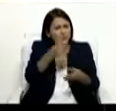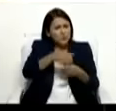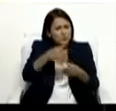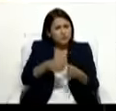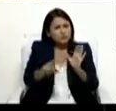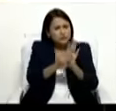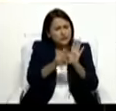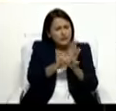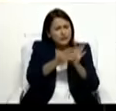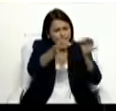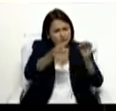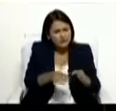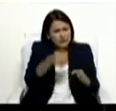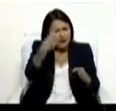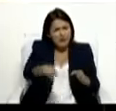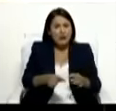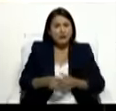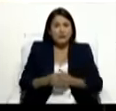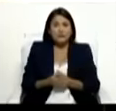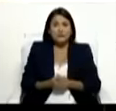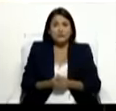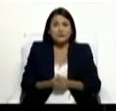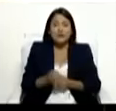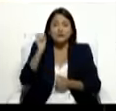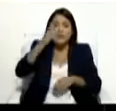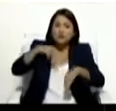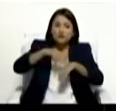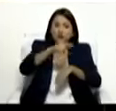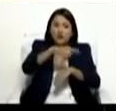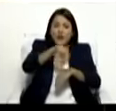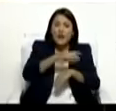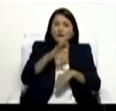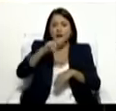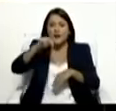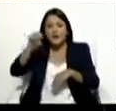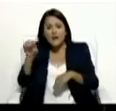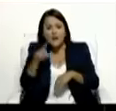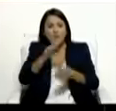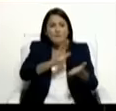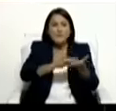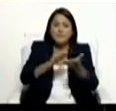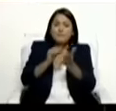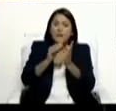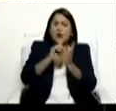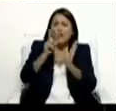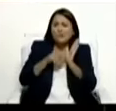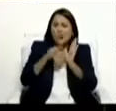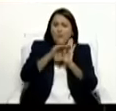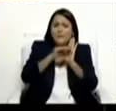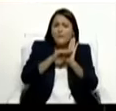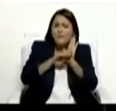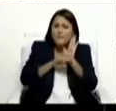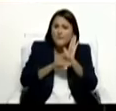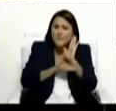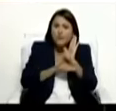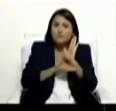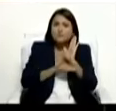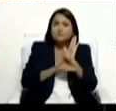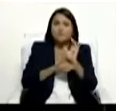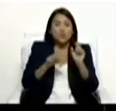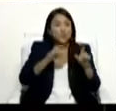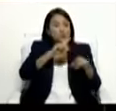por el Consejo Nacional Electoral, cumpliéndose como se cumplieron todos los requisitos para la convocatoria del referendo